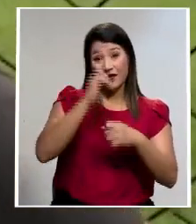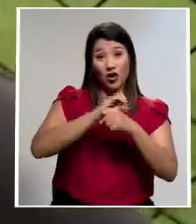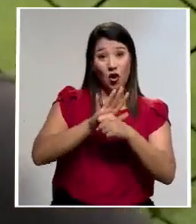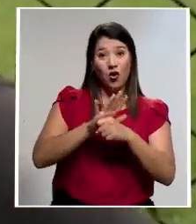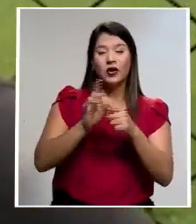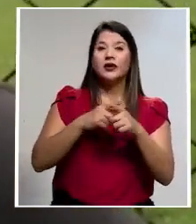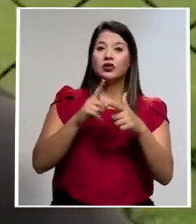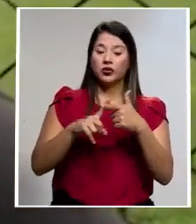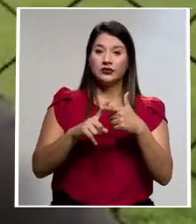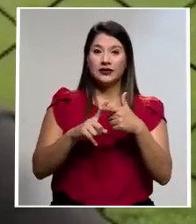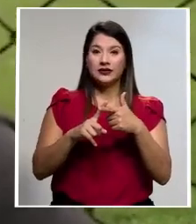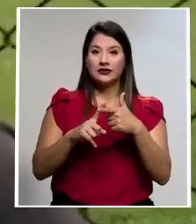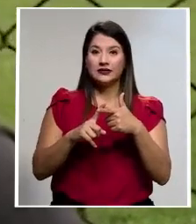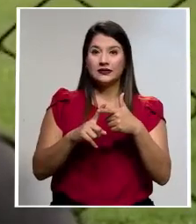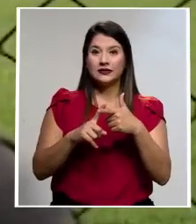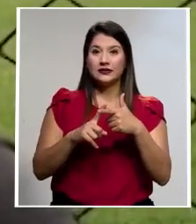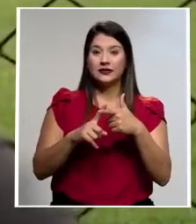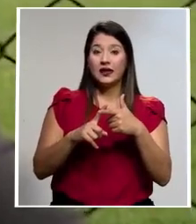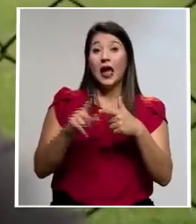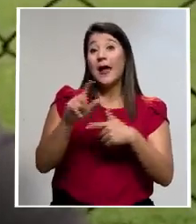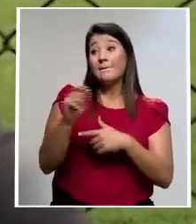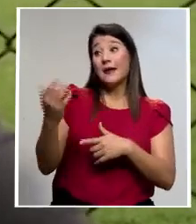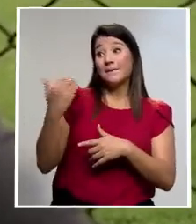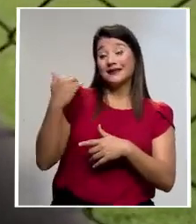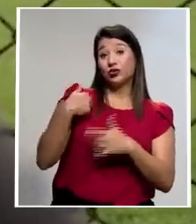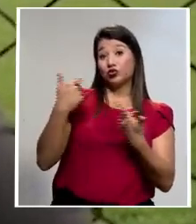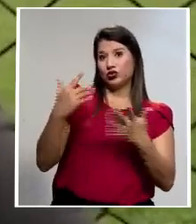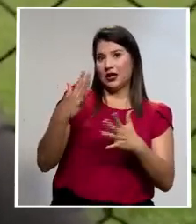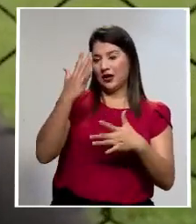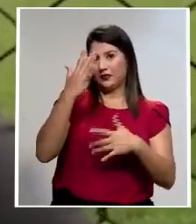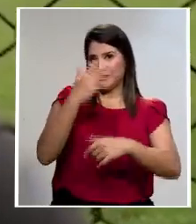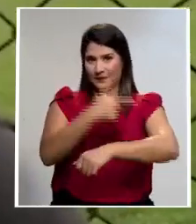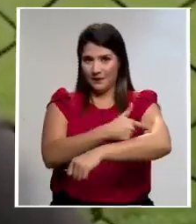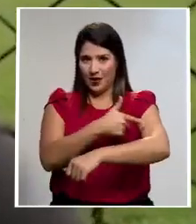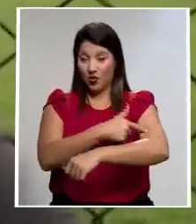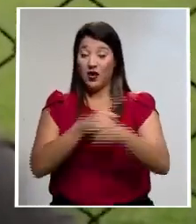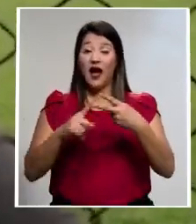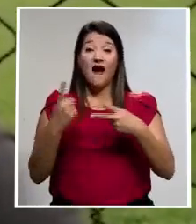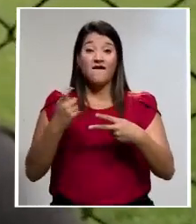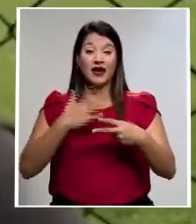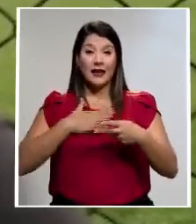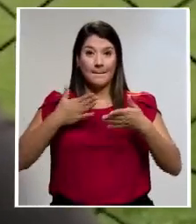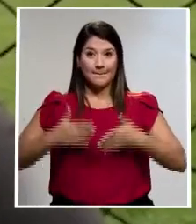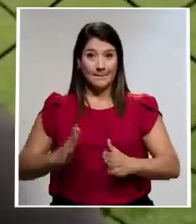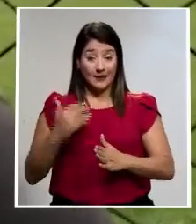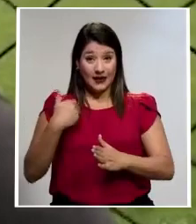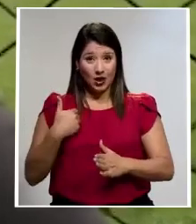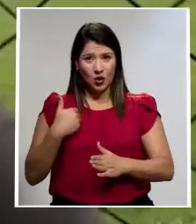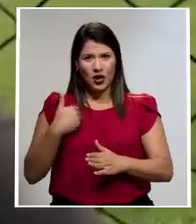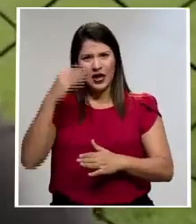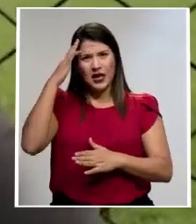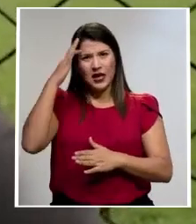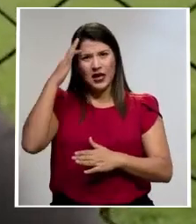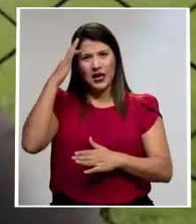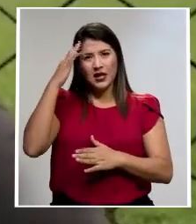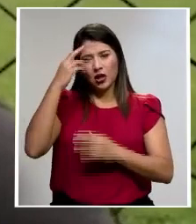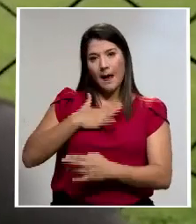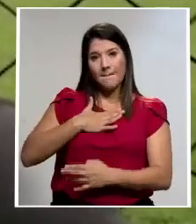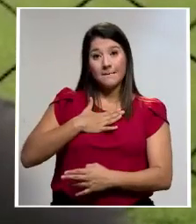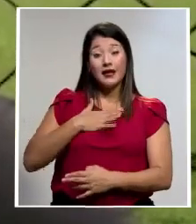entonces el mes pasado me vacuné yo, solo faltaba mi hijo y creo que en honra a él también,